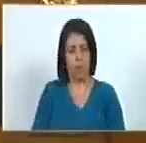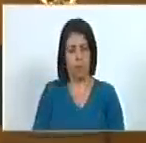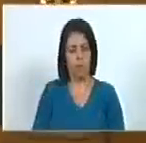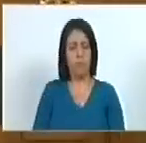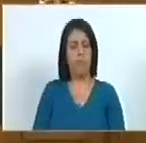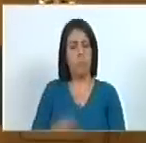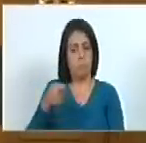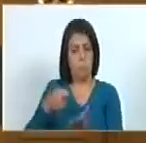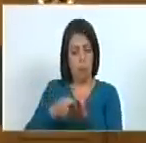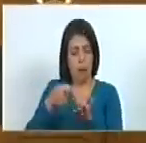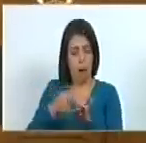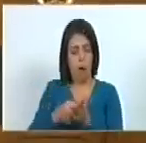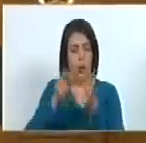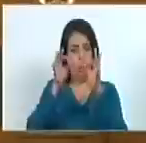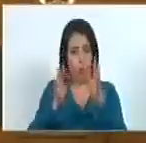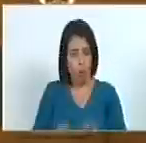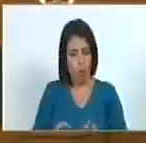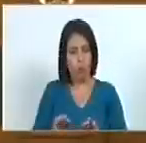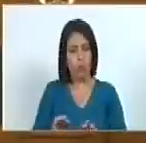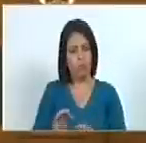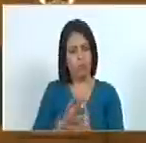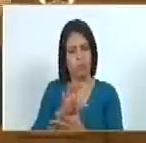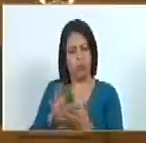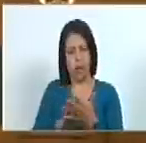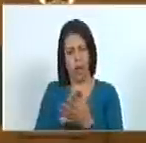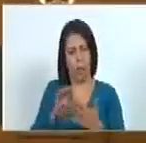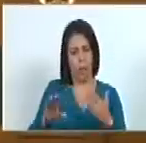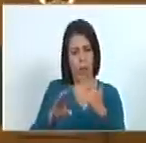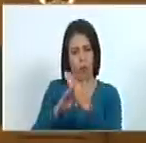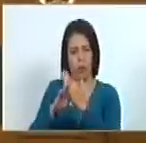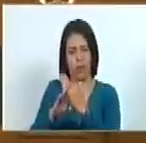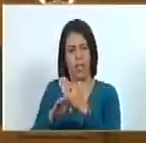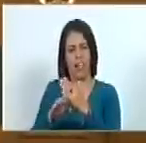sus reivindicaciones justas afectadas por ese bloqueo